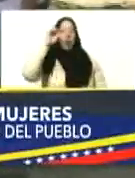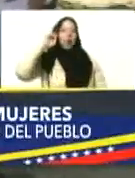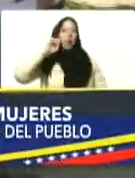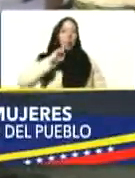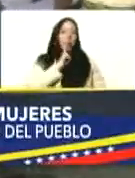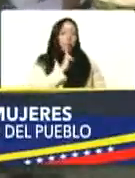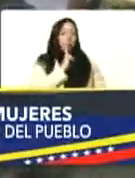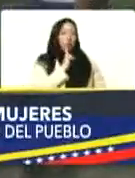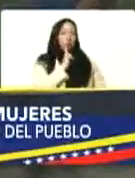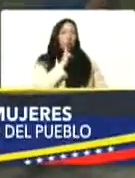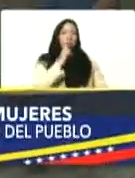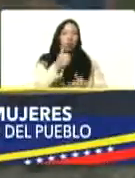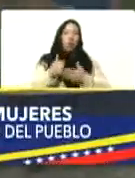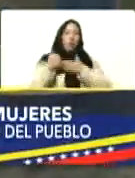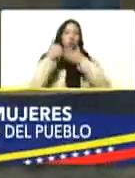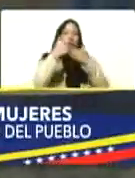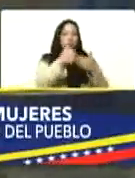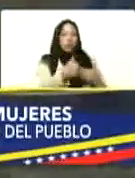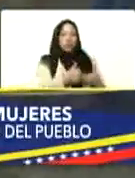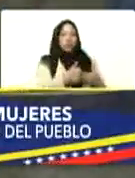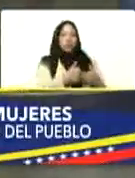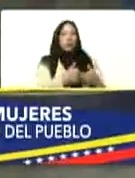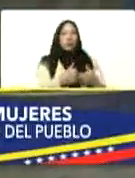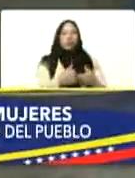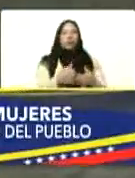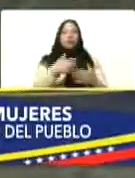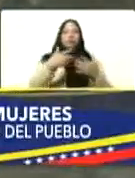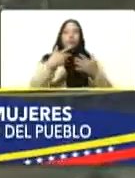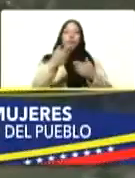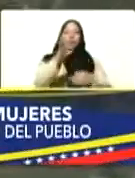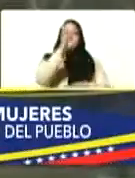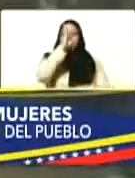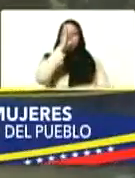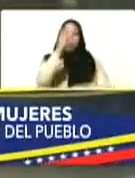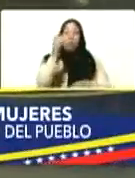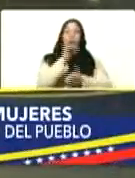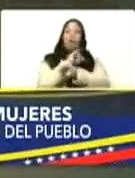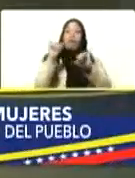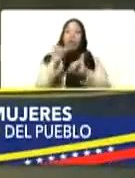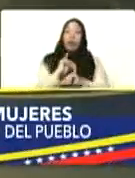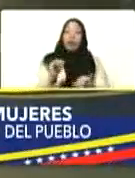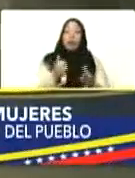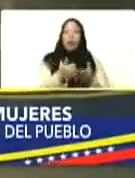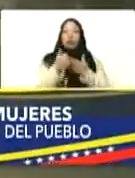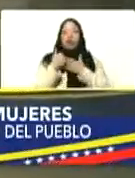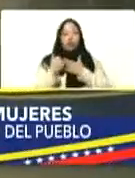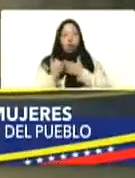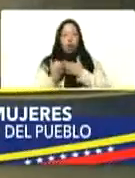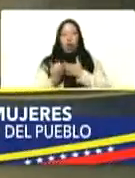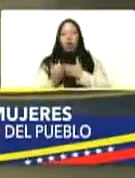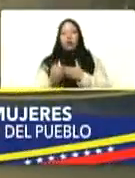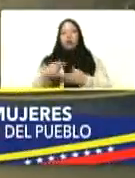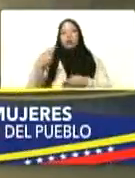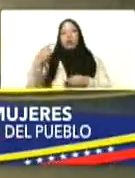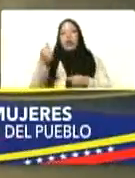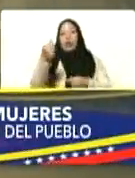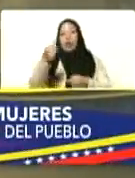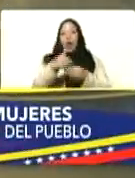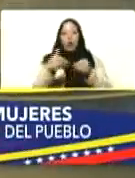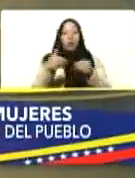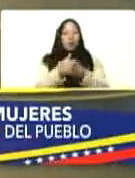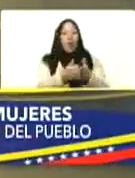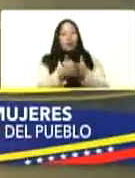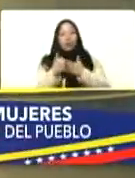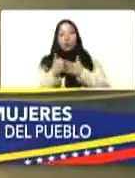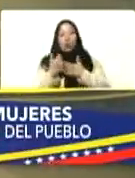por haber sido beneficiada con ese crédito, que de verdad que estoy feliz y contenta con ese beneficio. Y así conforme